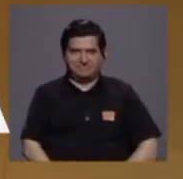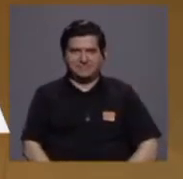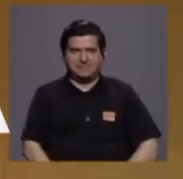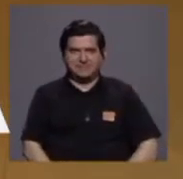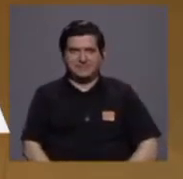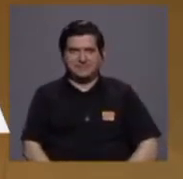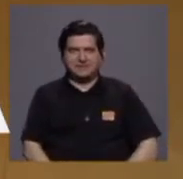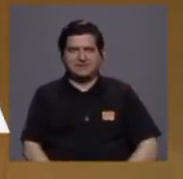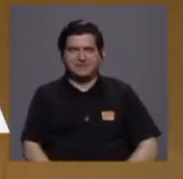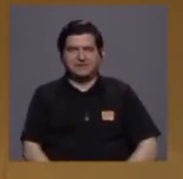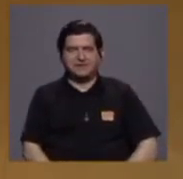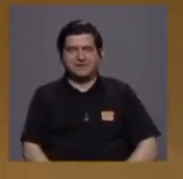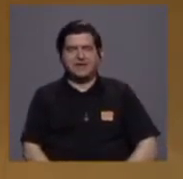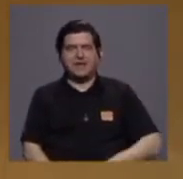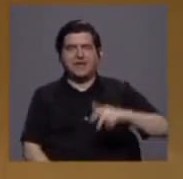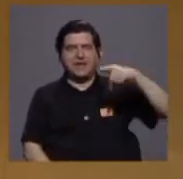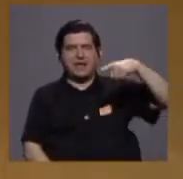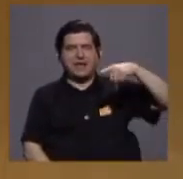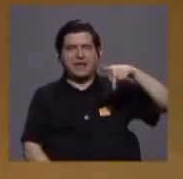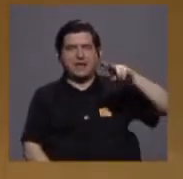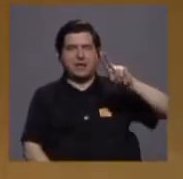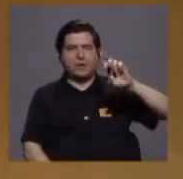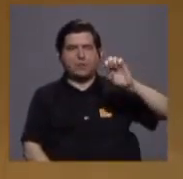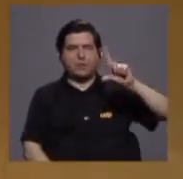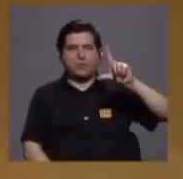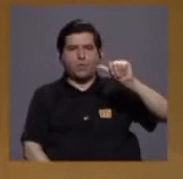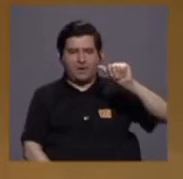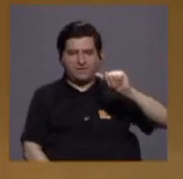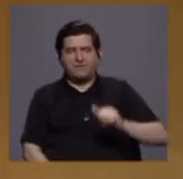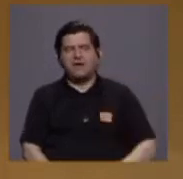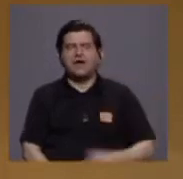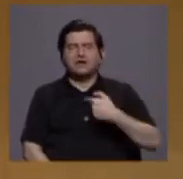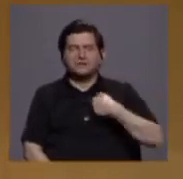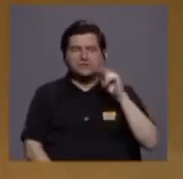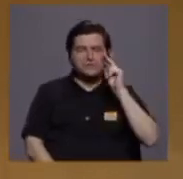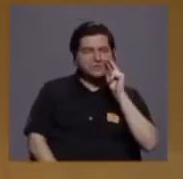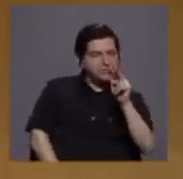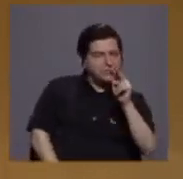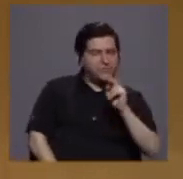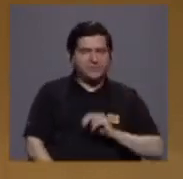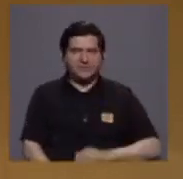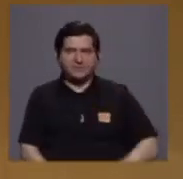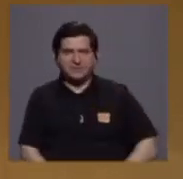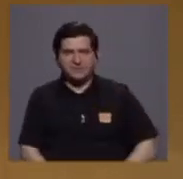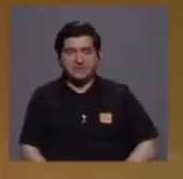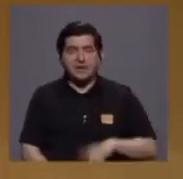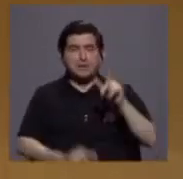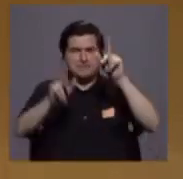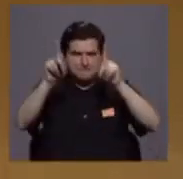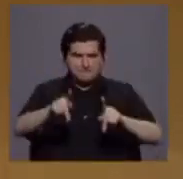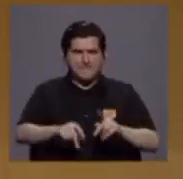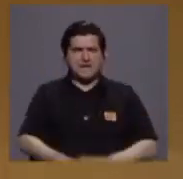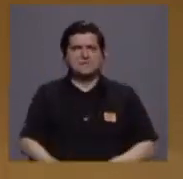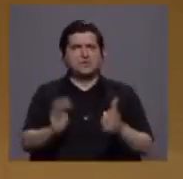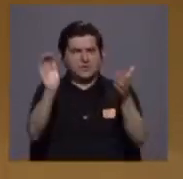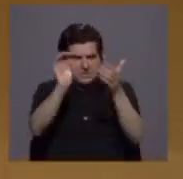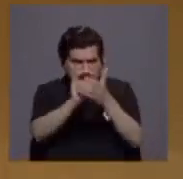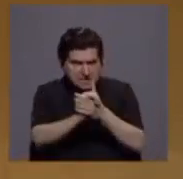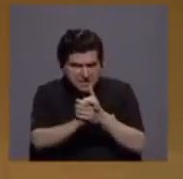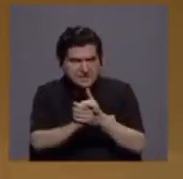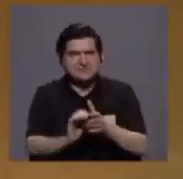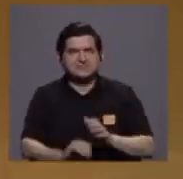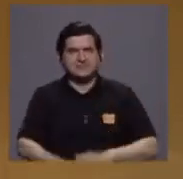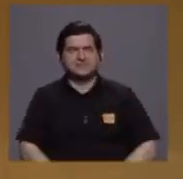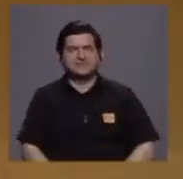en Puebla de Los Ángeles me tocó volver a ver a alguien que se había casado